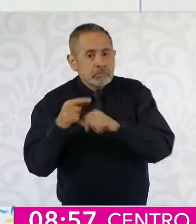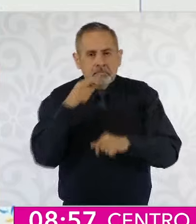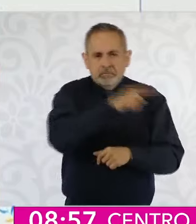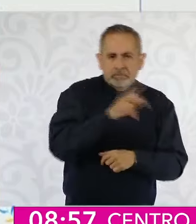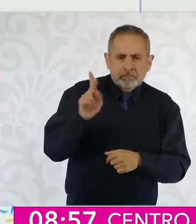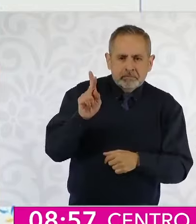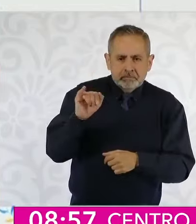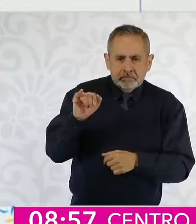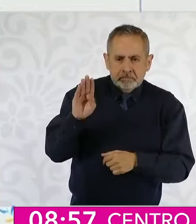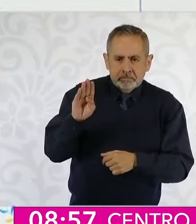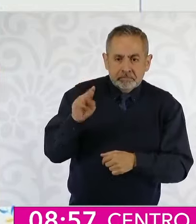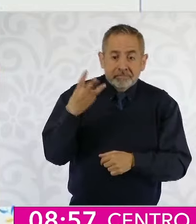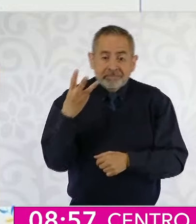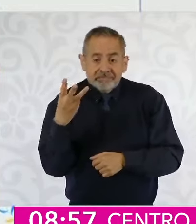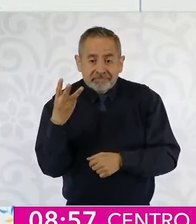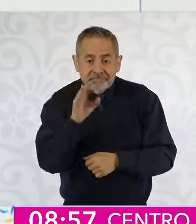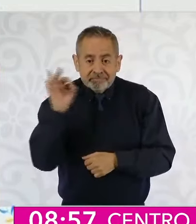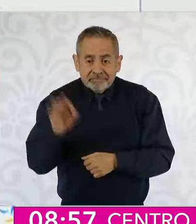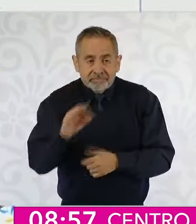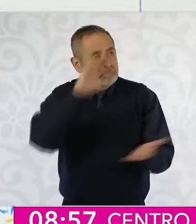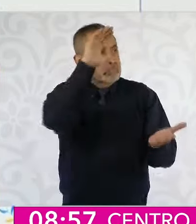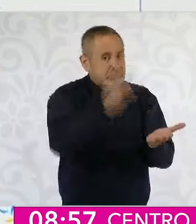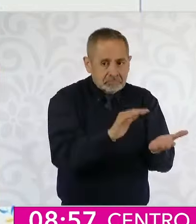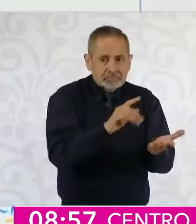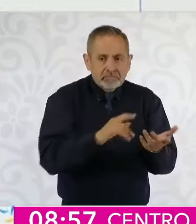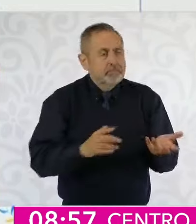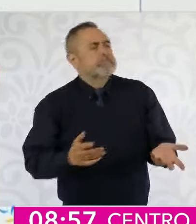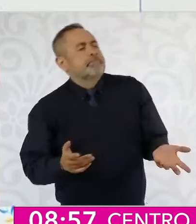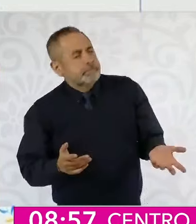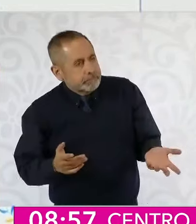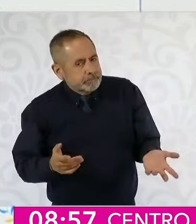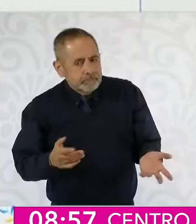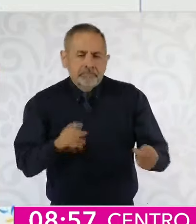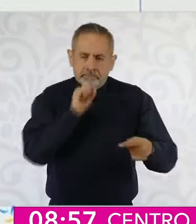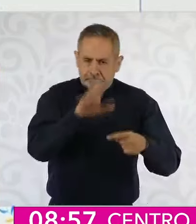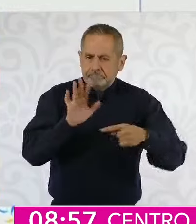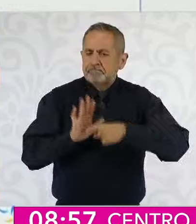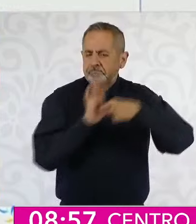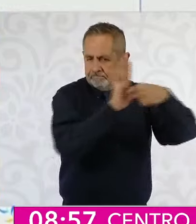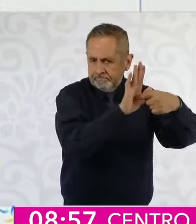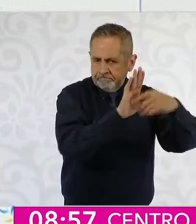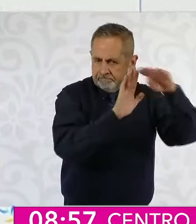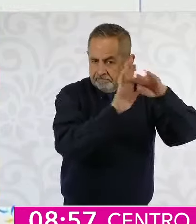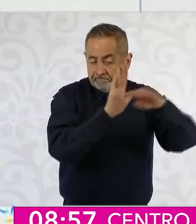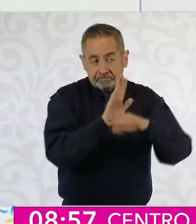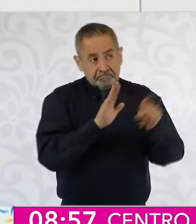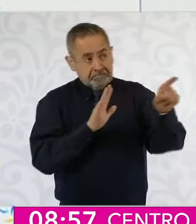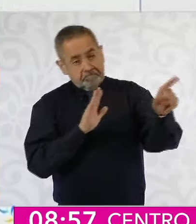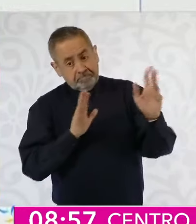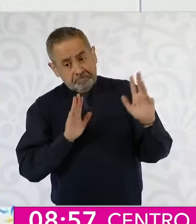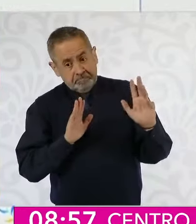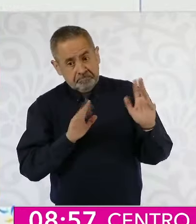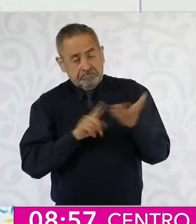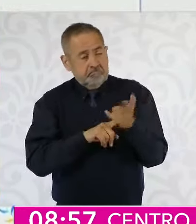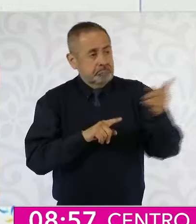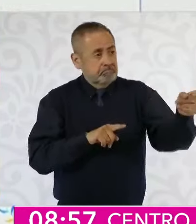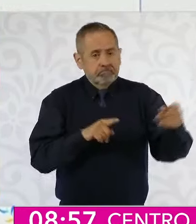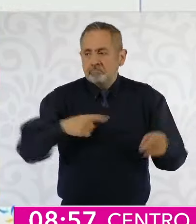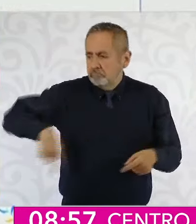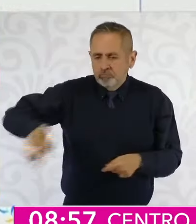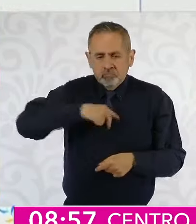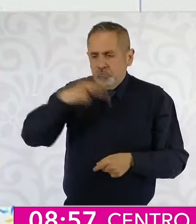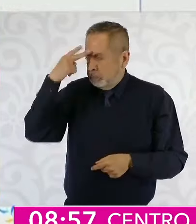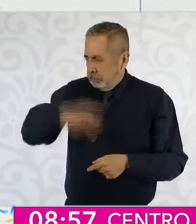Unidos? 3%. Entonces, esa parte también la vamos a presentar aquí, lo que significa el trabajo de las y